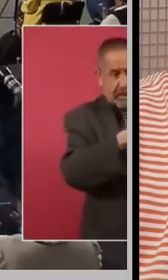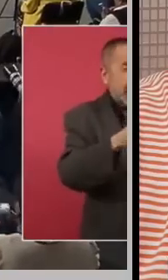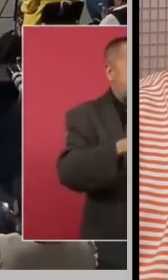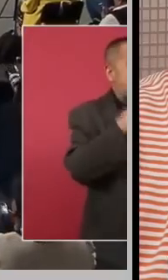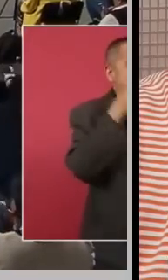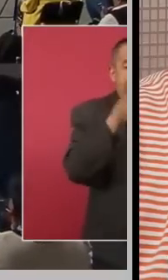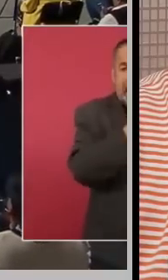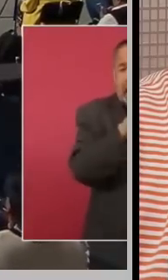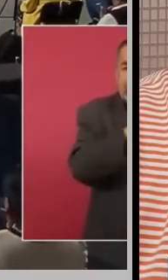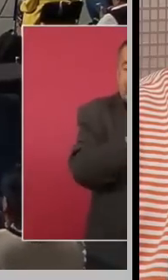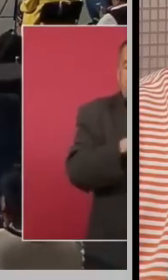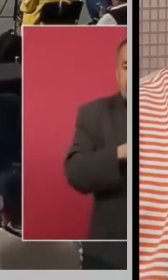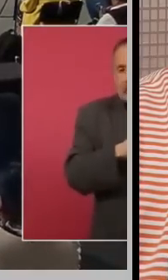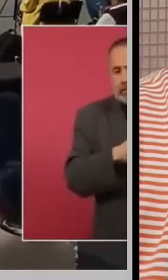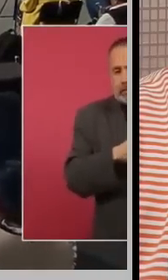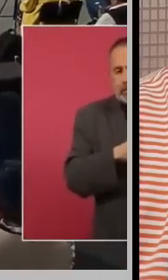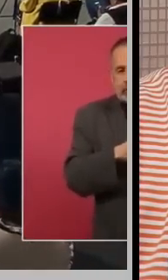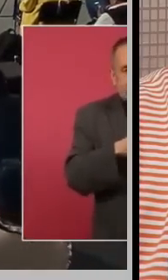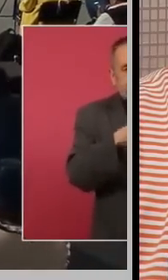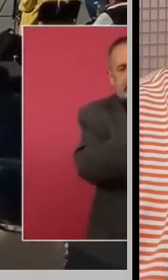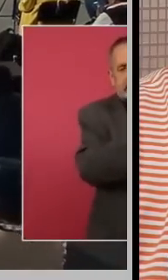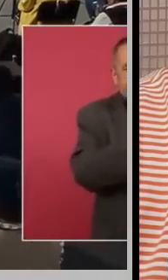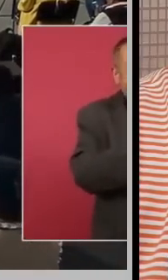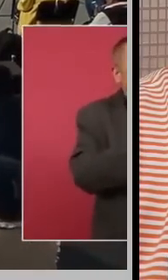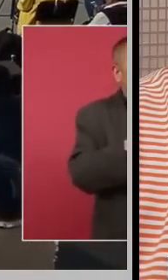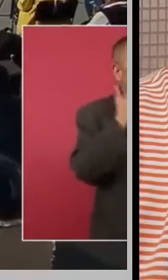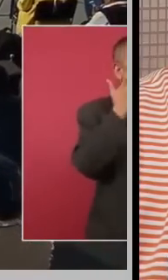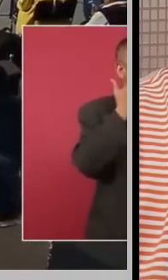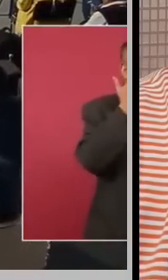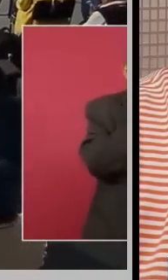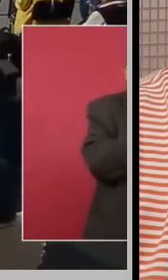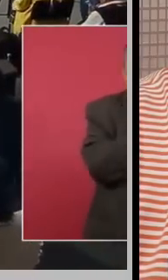más de manera amarillista